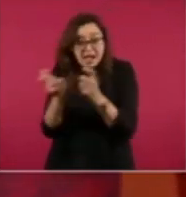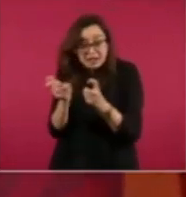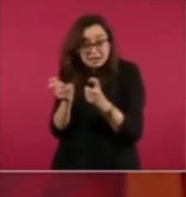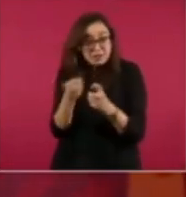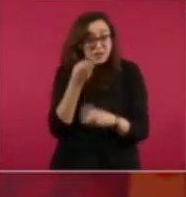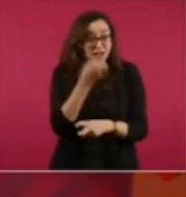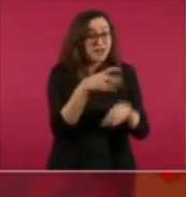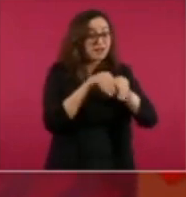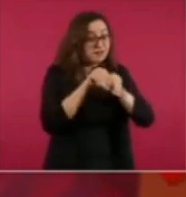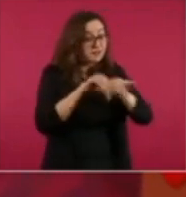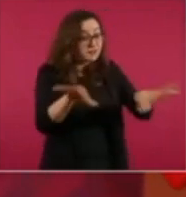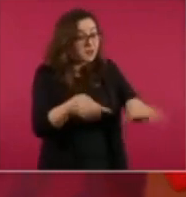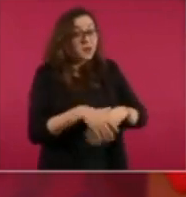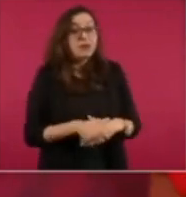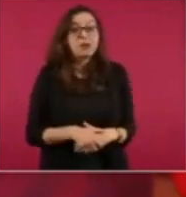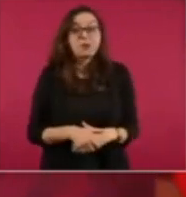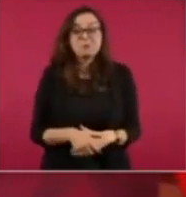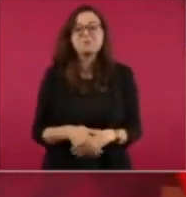Sí